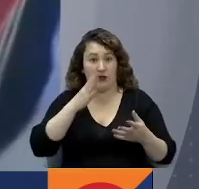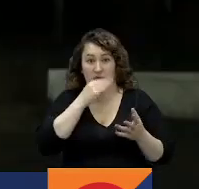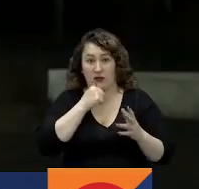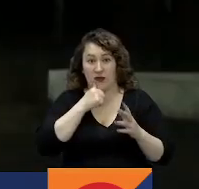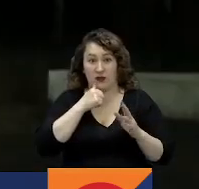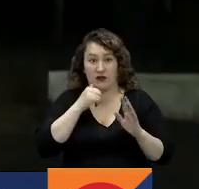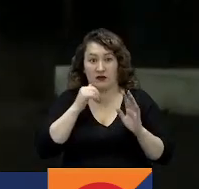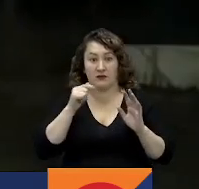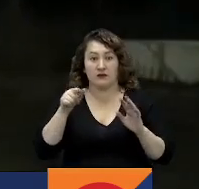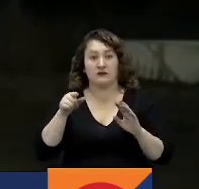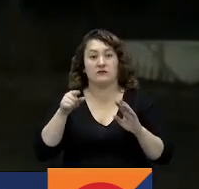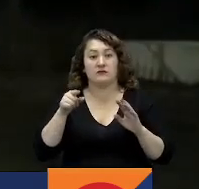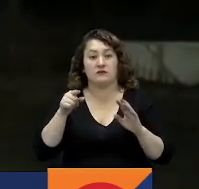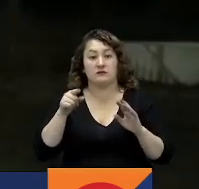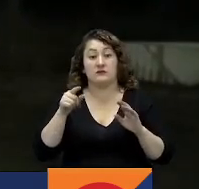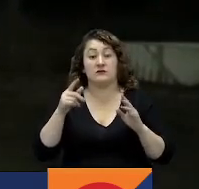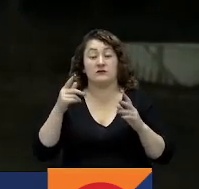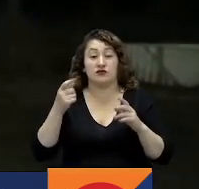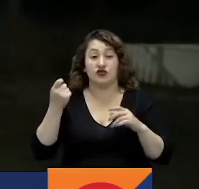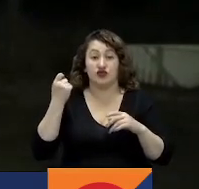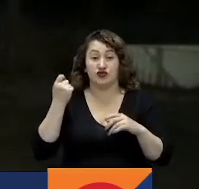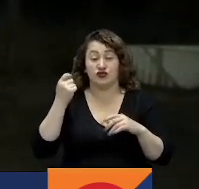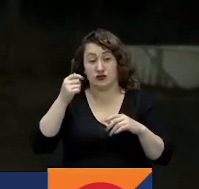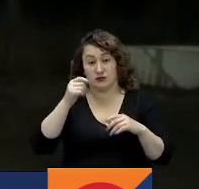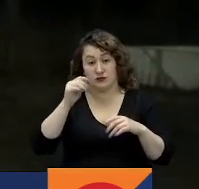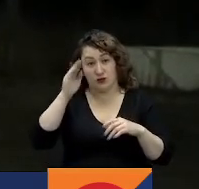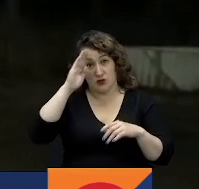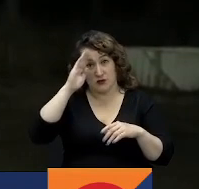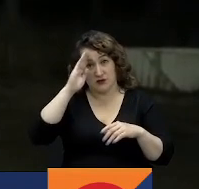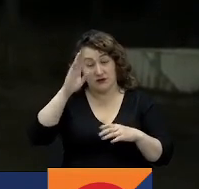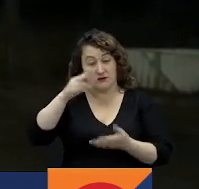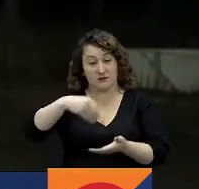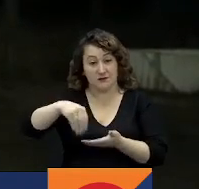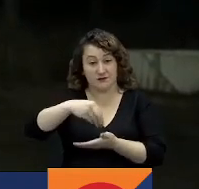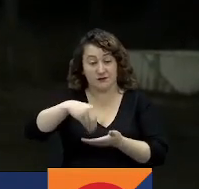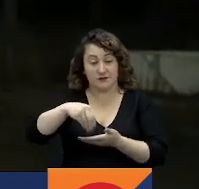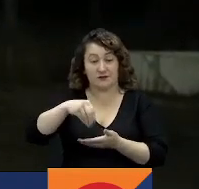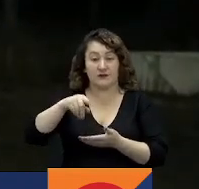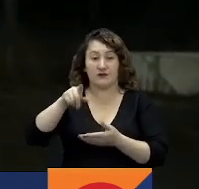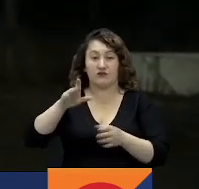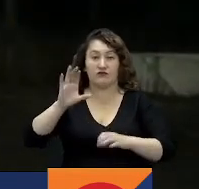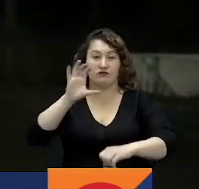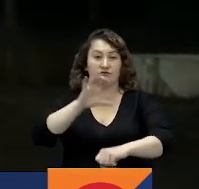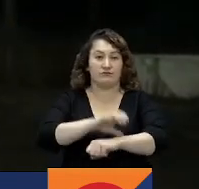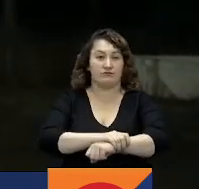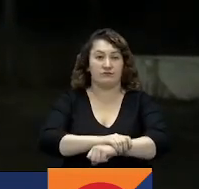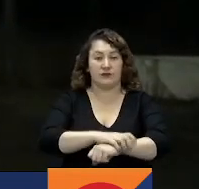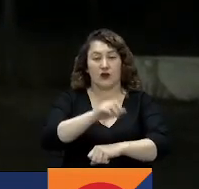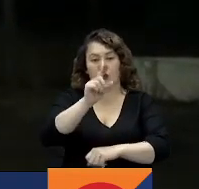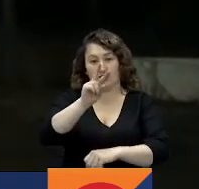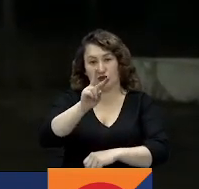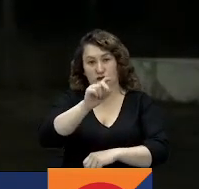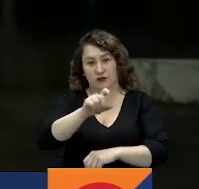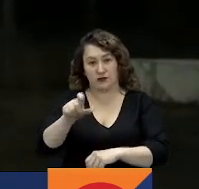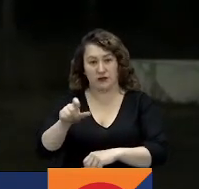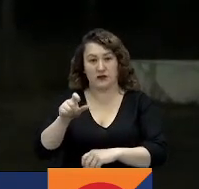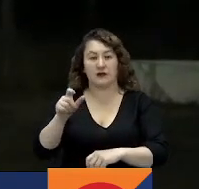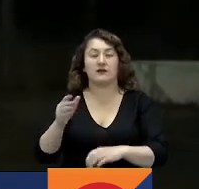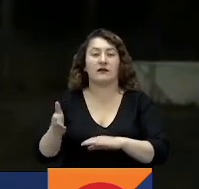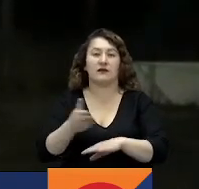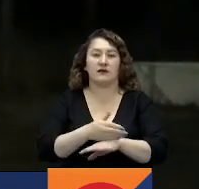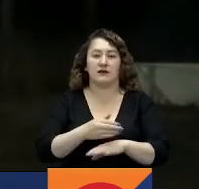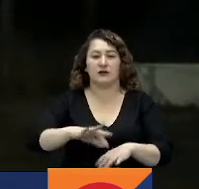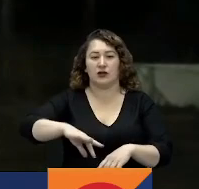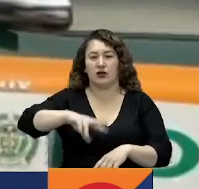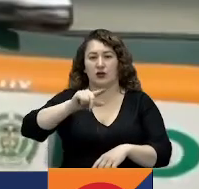da tregua. En las últimas horas, la policía del departamento del Atlántico capturó a 2 sujetos que minutos antes habrían hurtado un